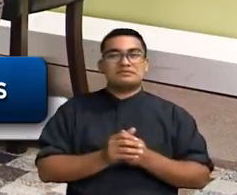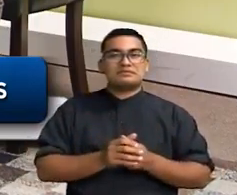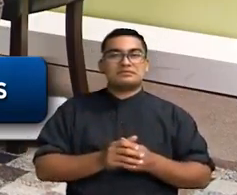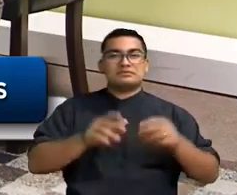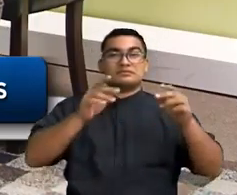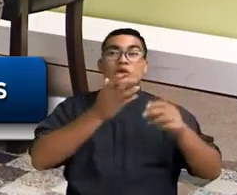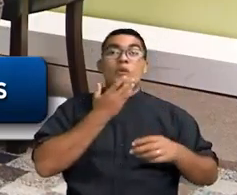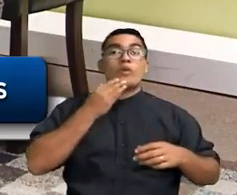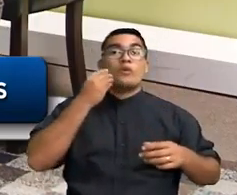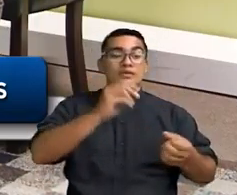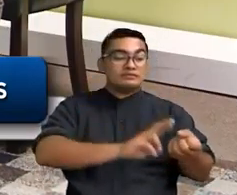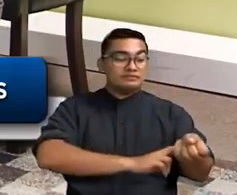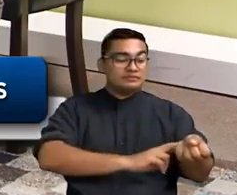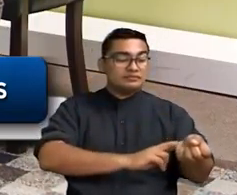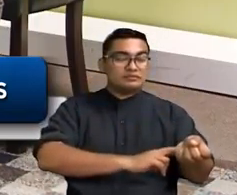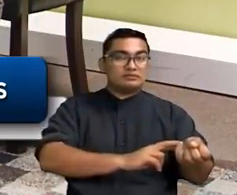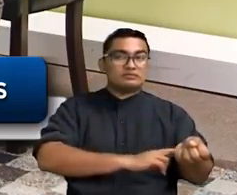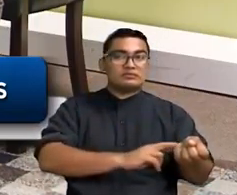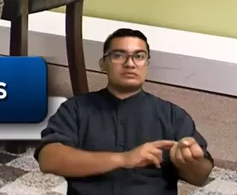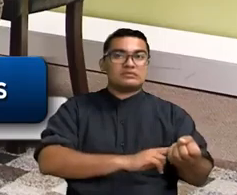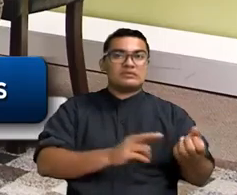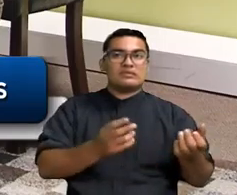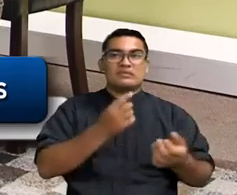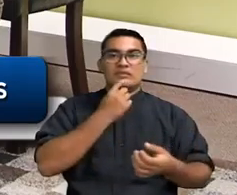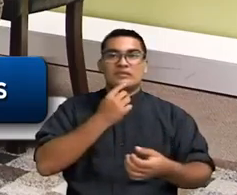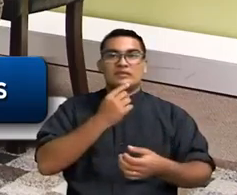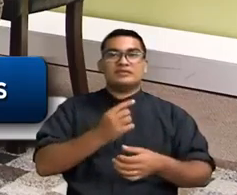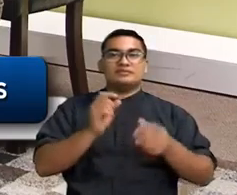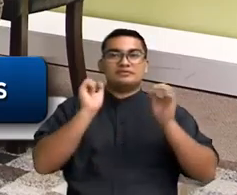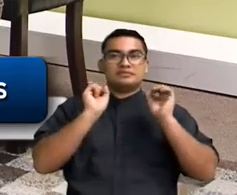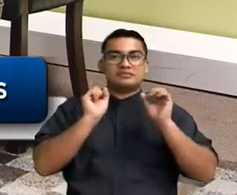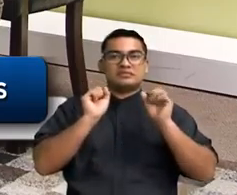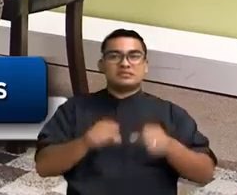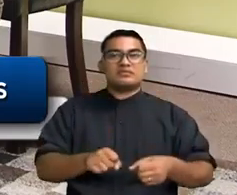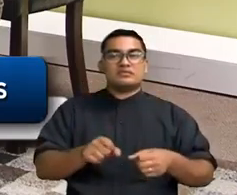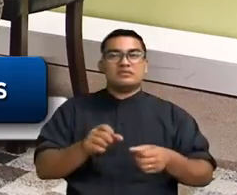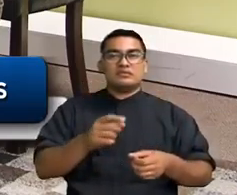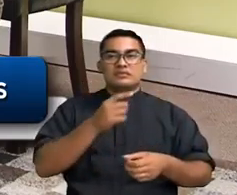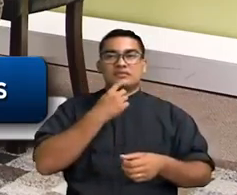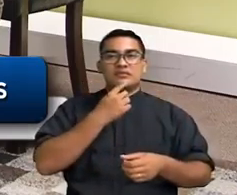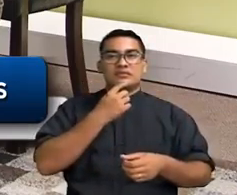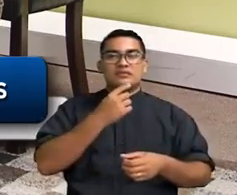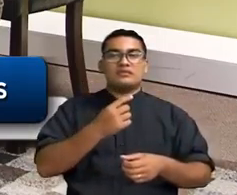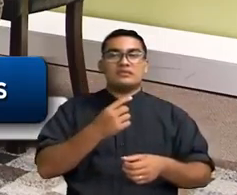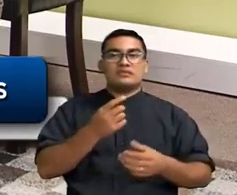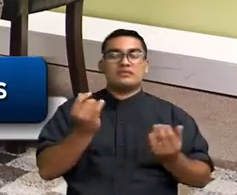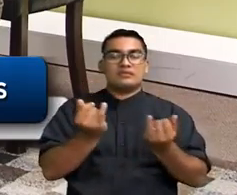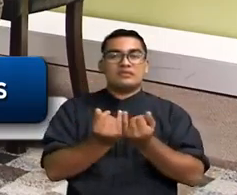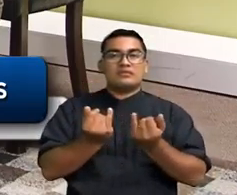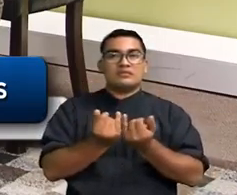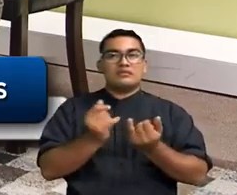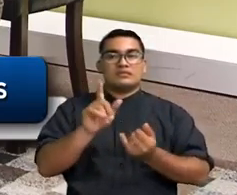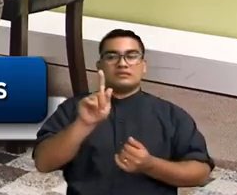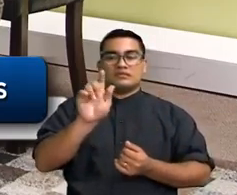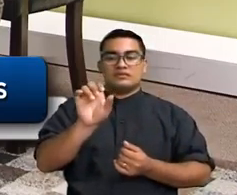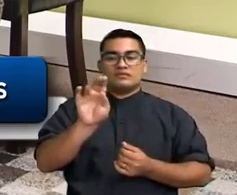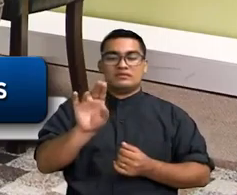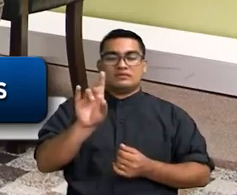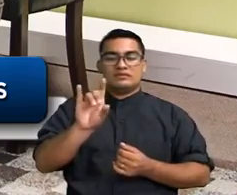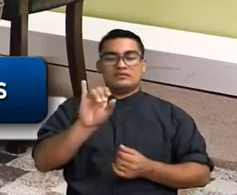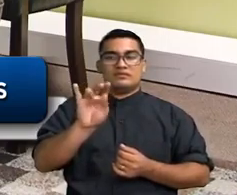que inicia su infancia, tenemos una mayor incidencia en diabetes, en tendinopatía,